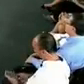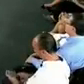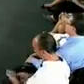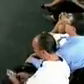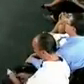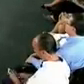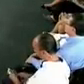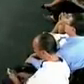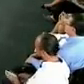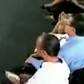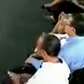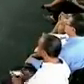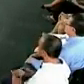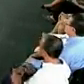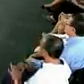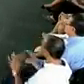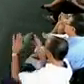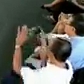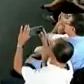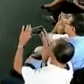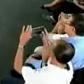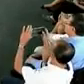Estimada señora Angélica Rivera,